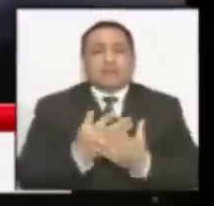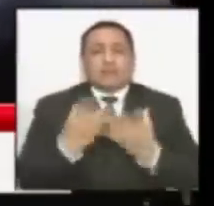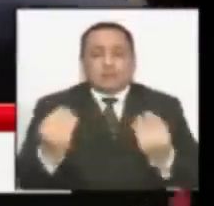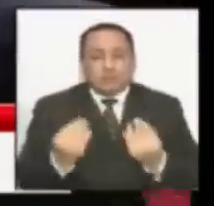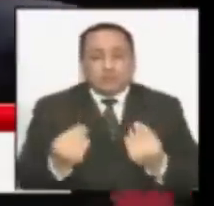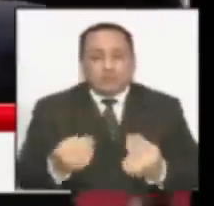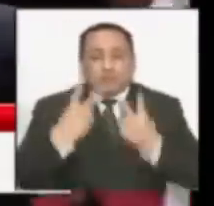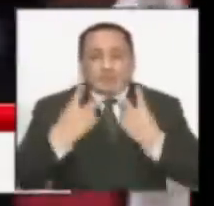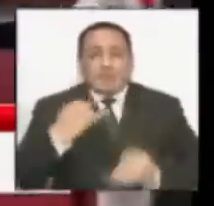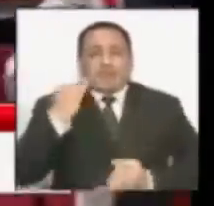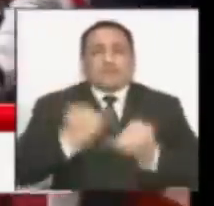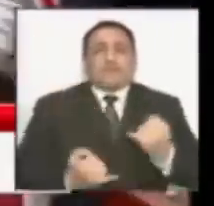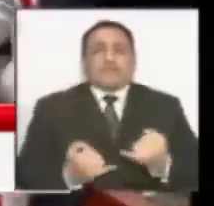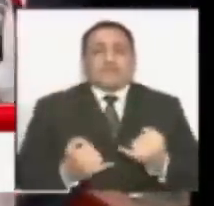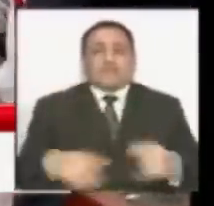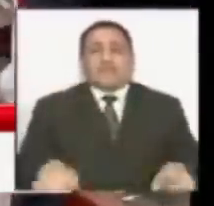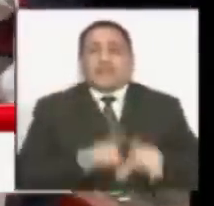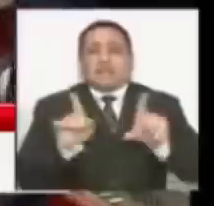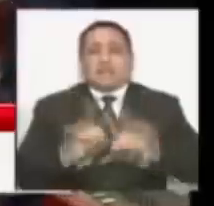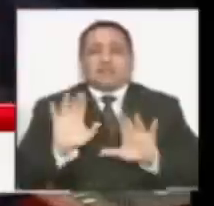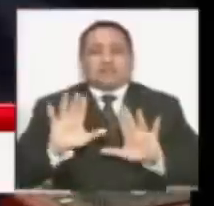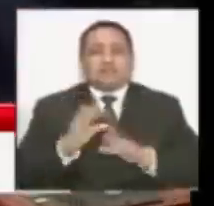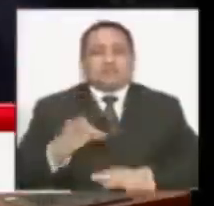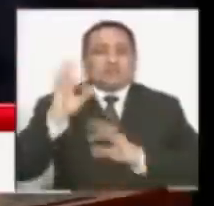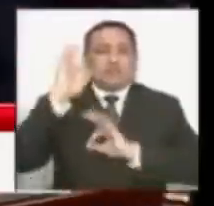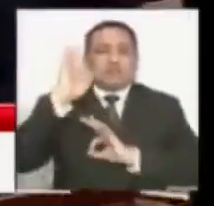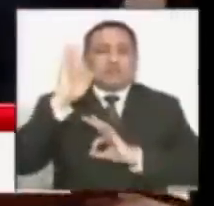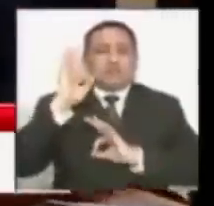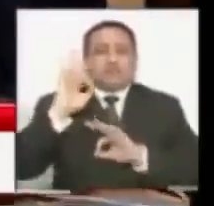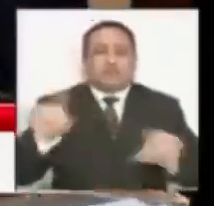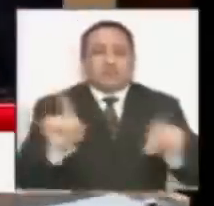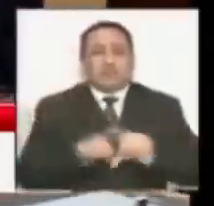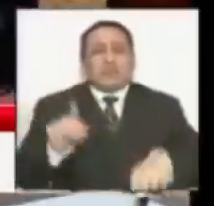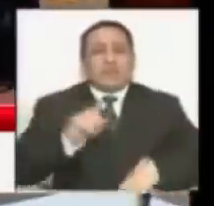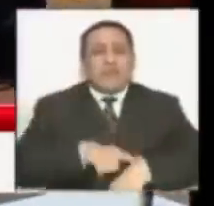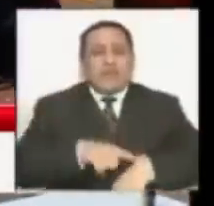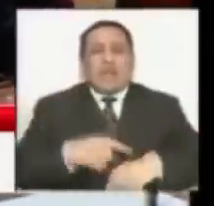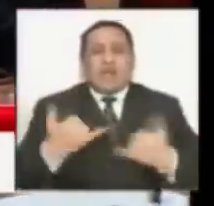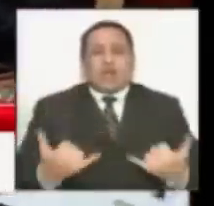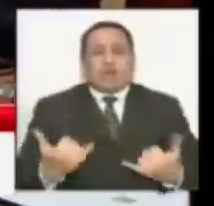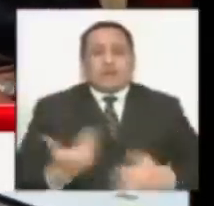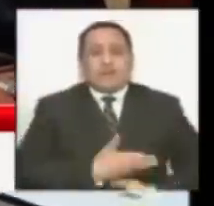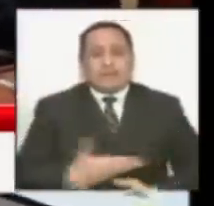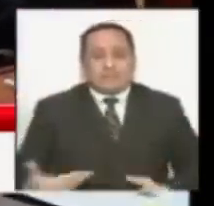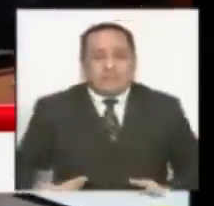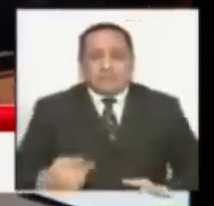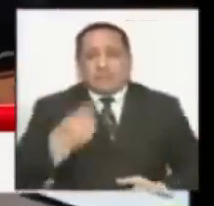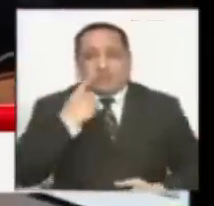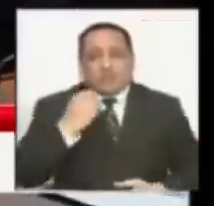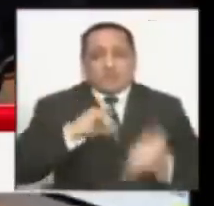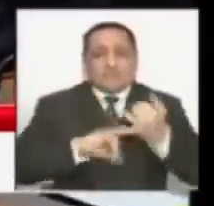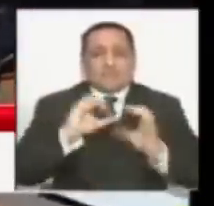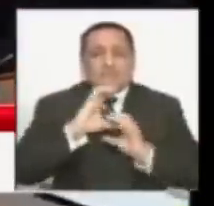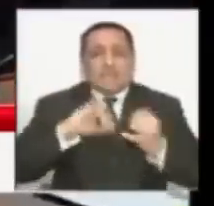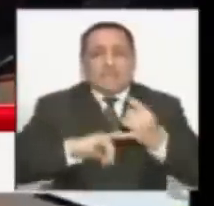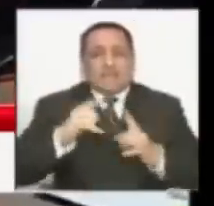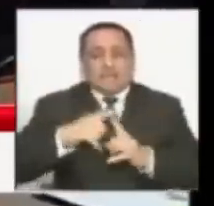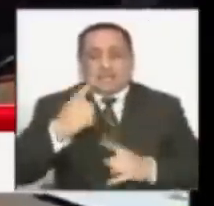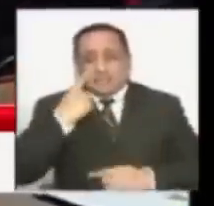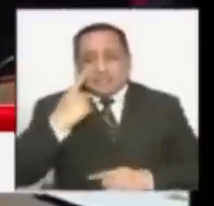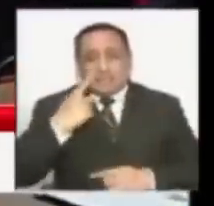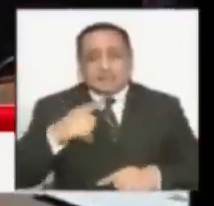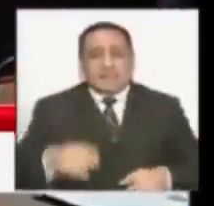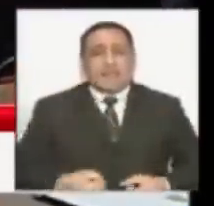¿no? Al finalizar ya su discurso, el ahora presidente de la República, Francisco Sagasti, él había